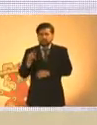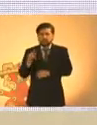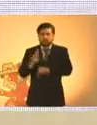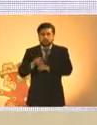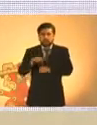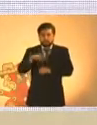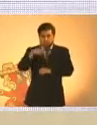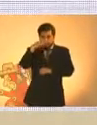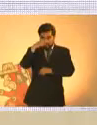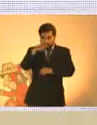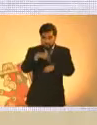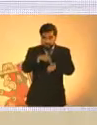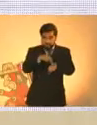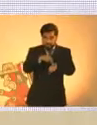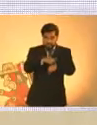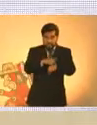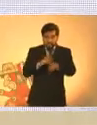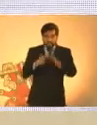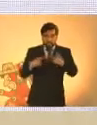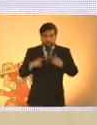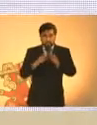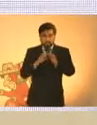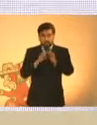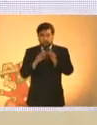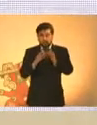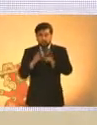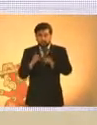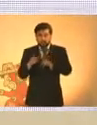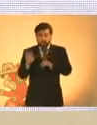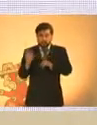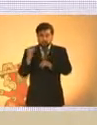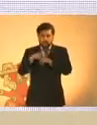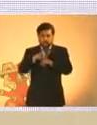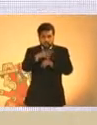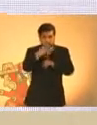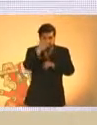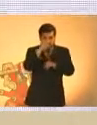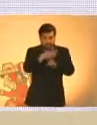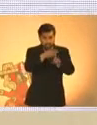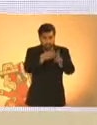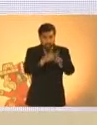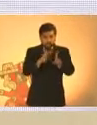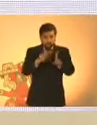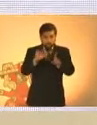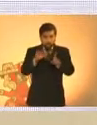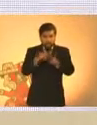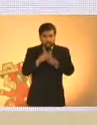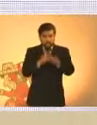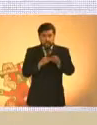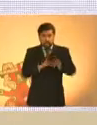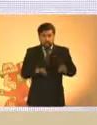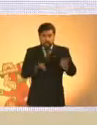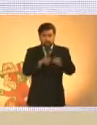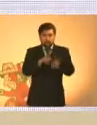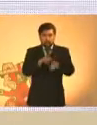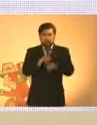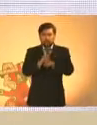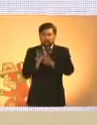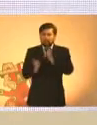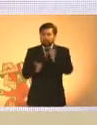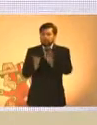médico que le atiende es un francés y sabe de la importancia de bolívar pero no conoce nada de él él está preguntando a